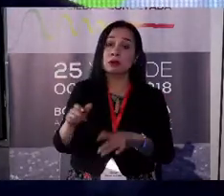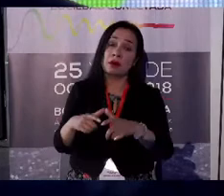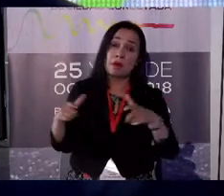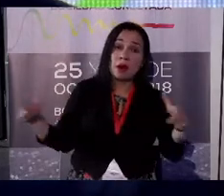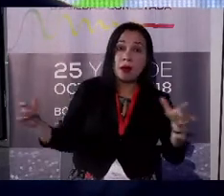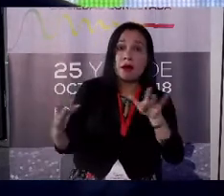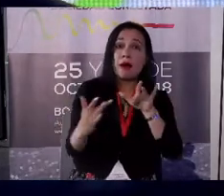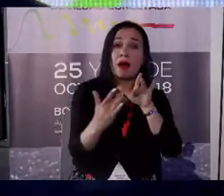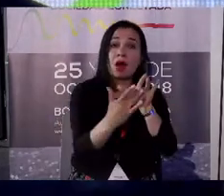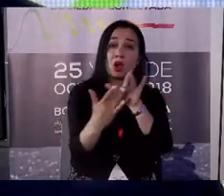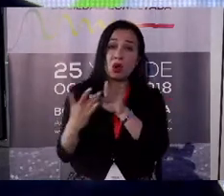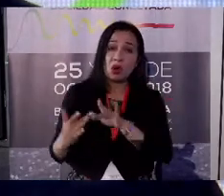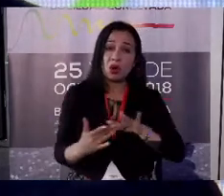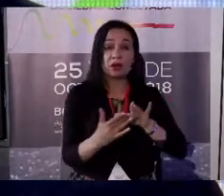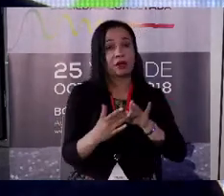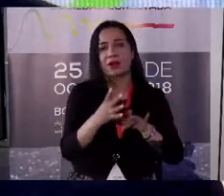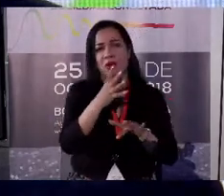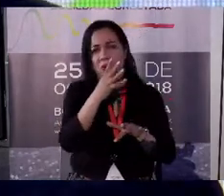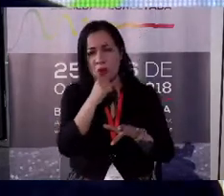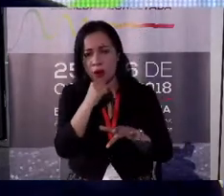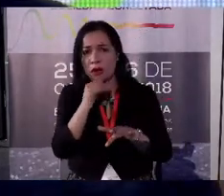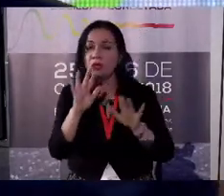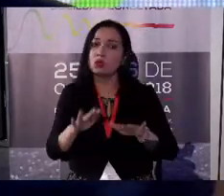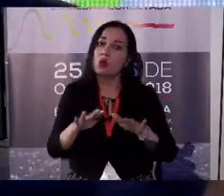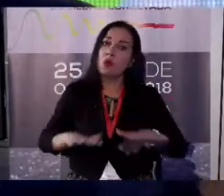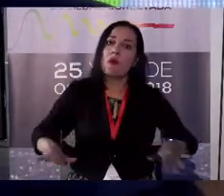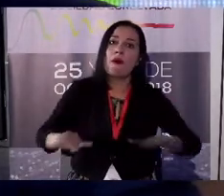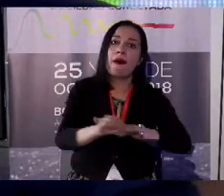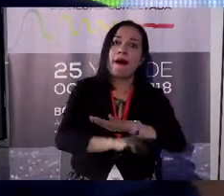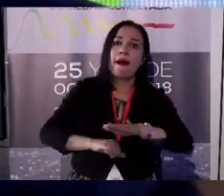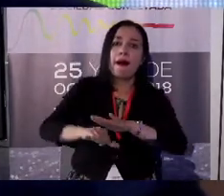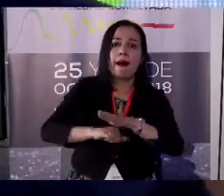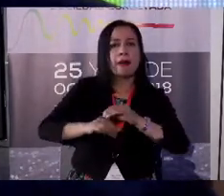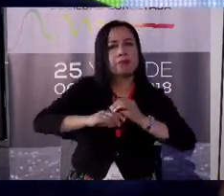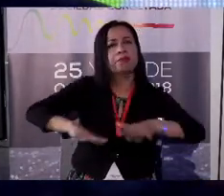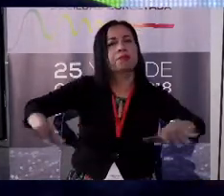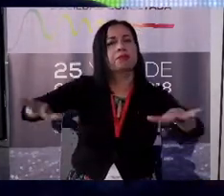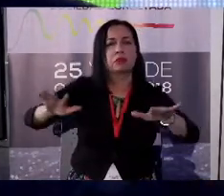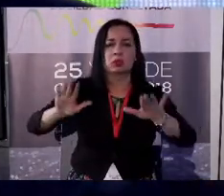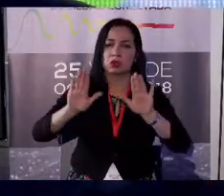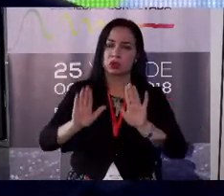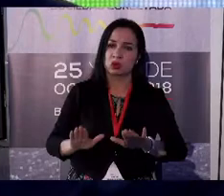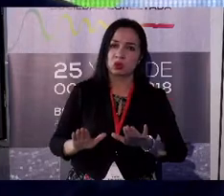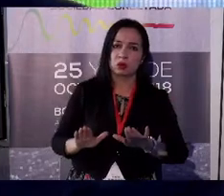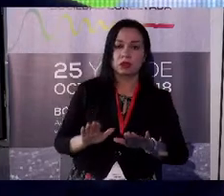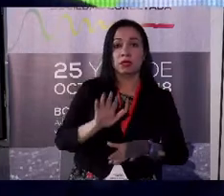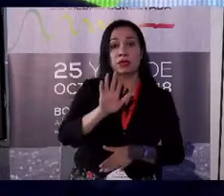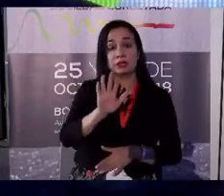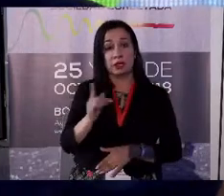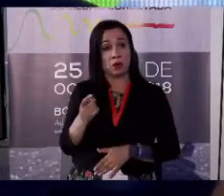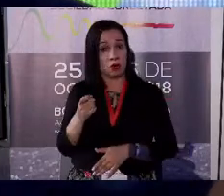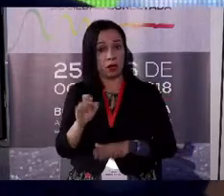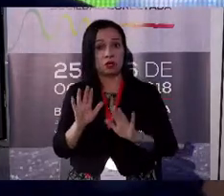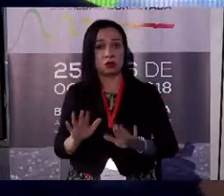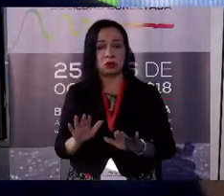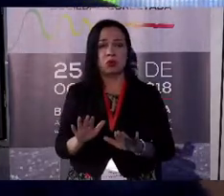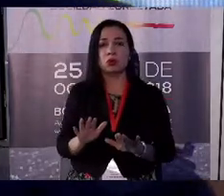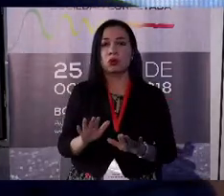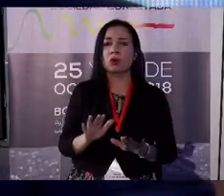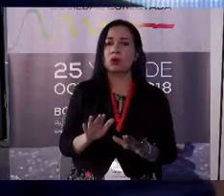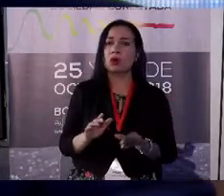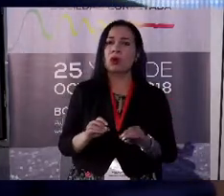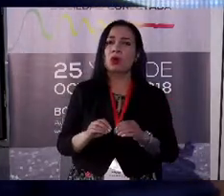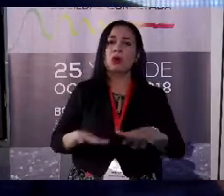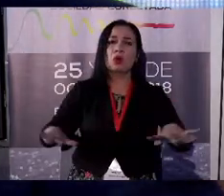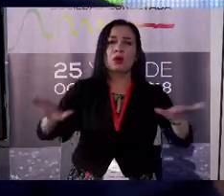conectada, a pesar de va a estar en áreas cubiertas, y que 5G va a ir recién tener una cobertura del